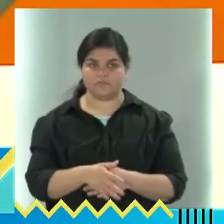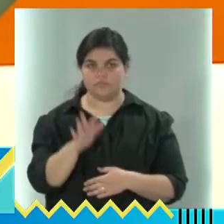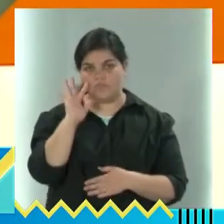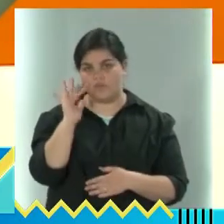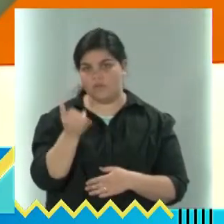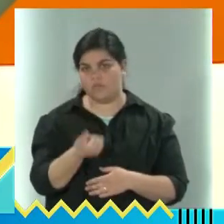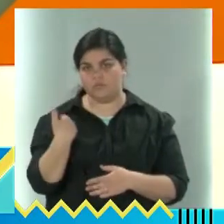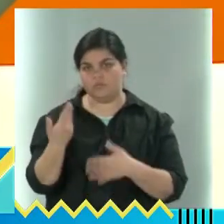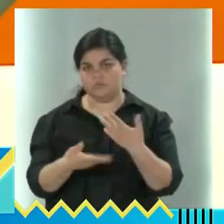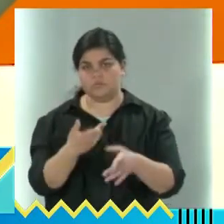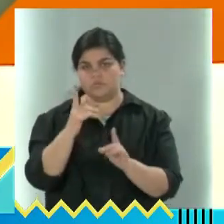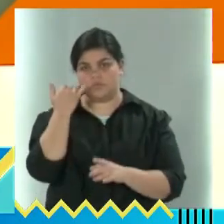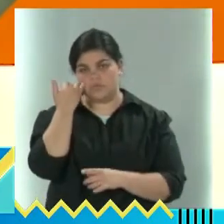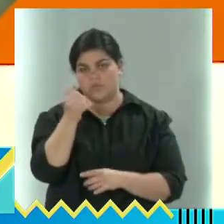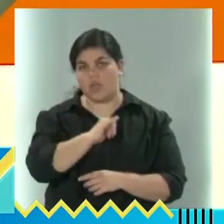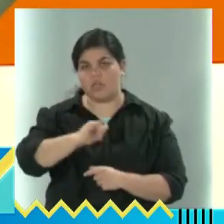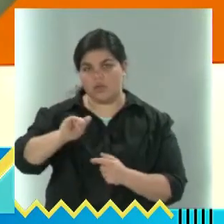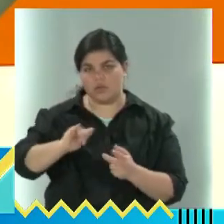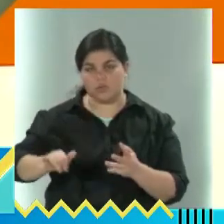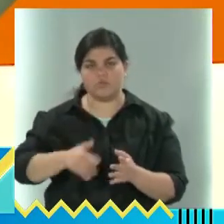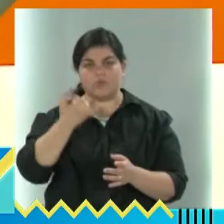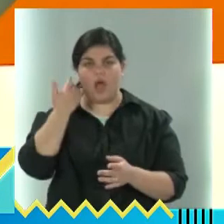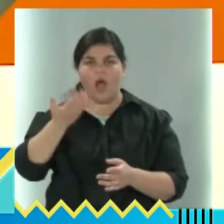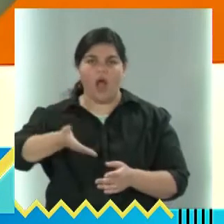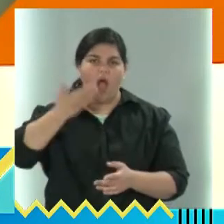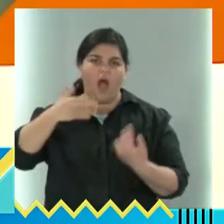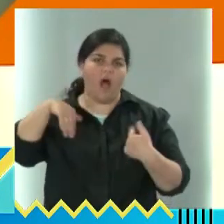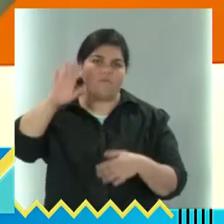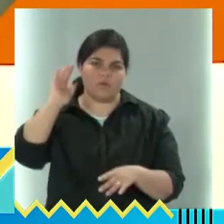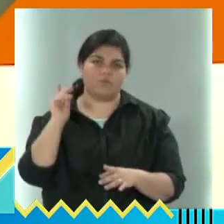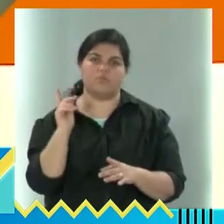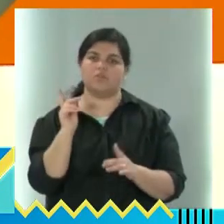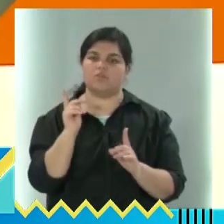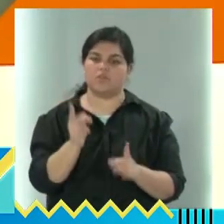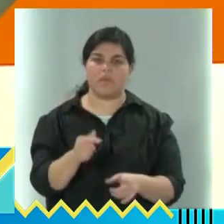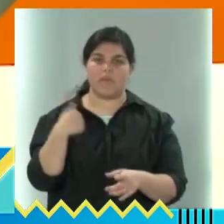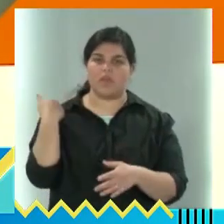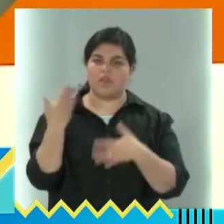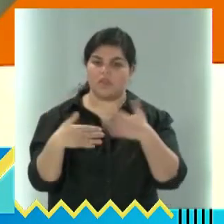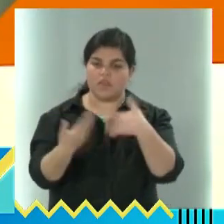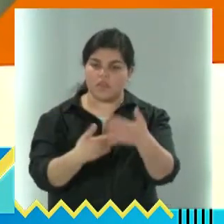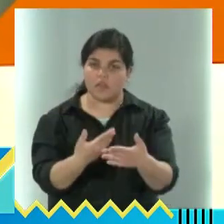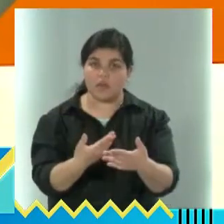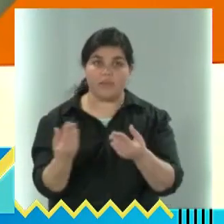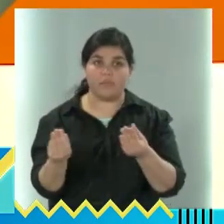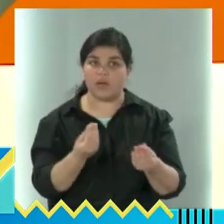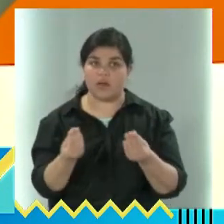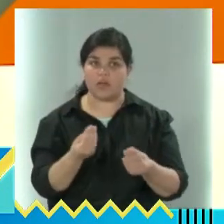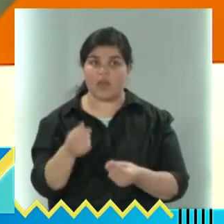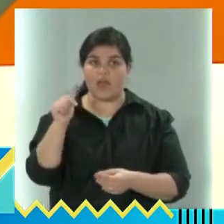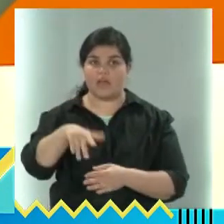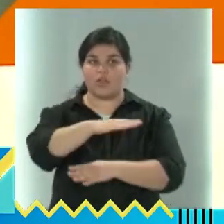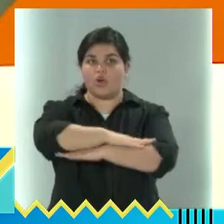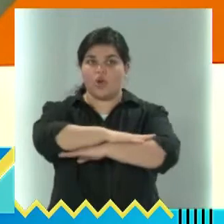bien hay denuncias de abusos, se tratan de llevar adelante ese proceso para dejar sin efecto la conducta